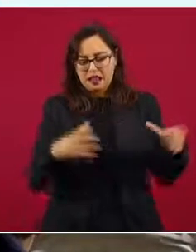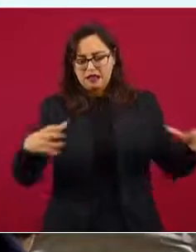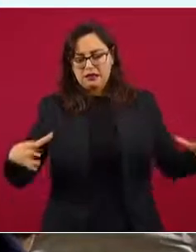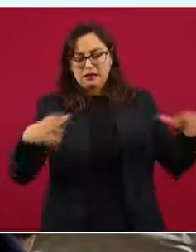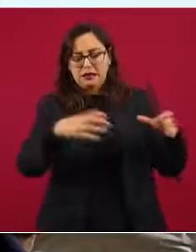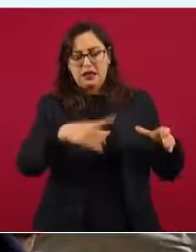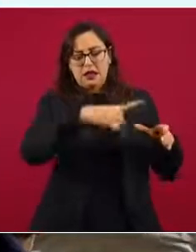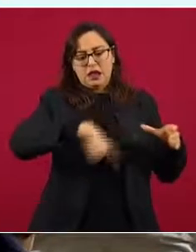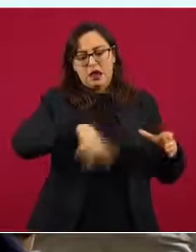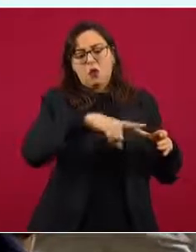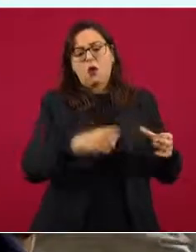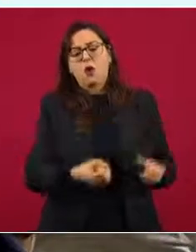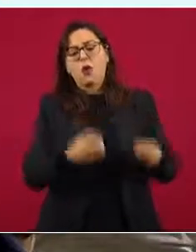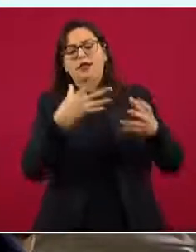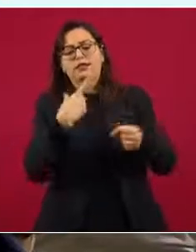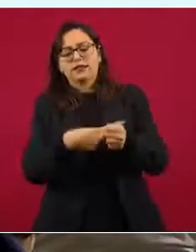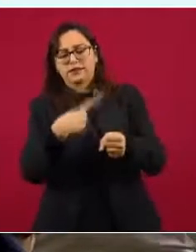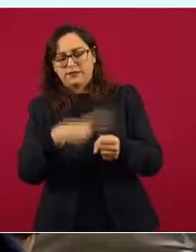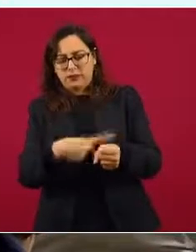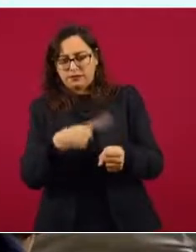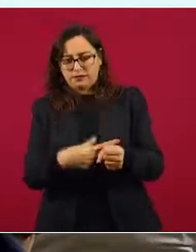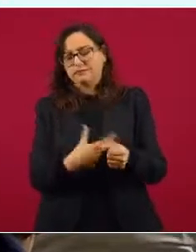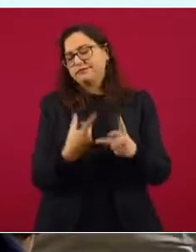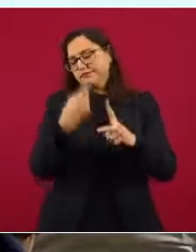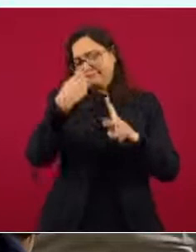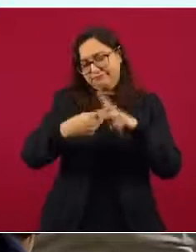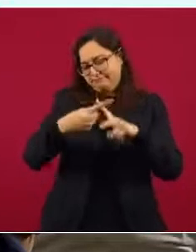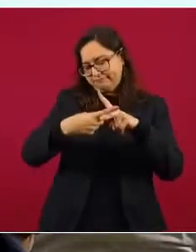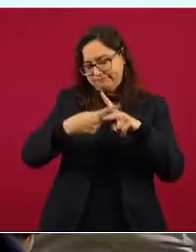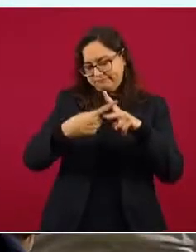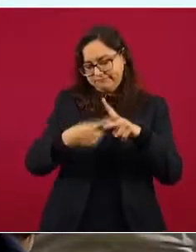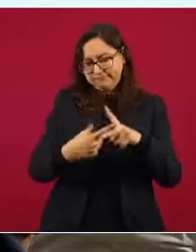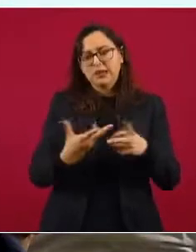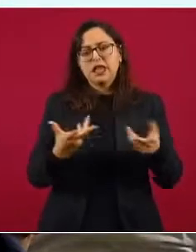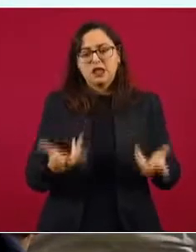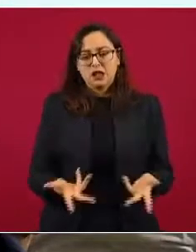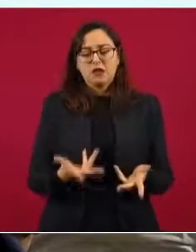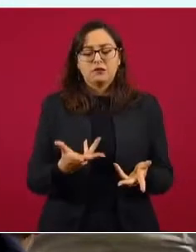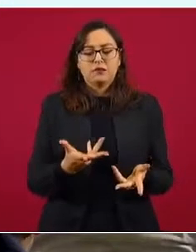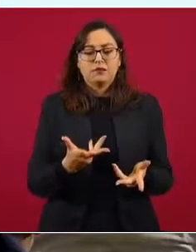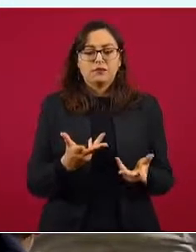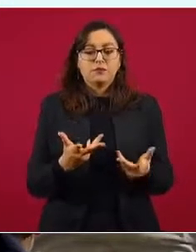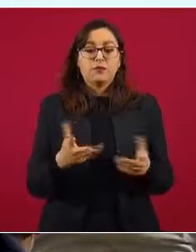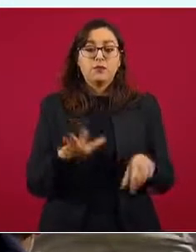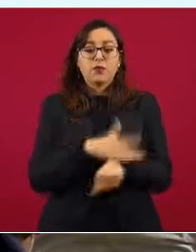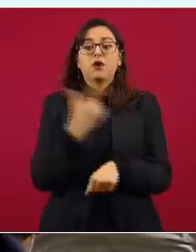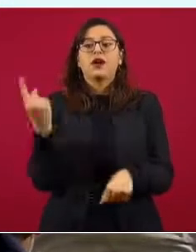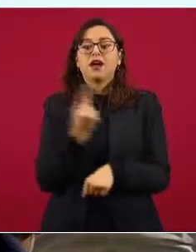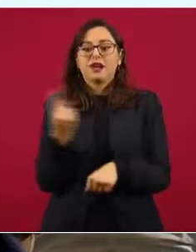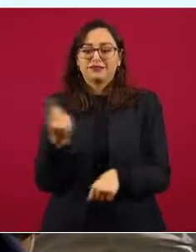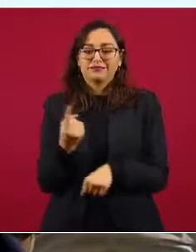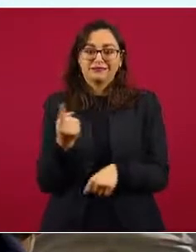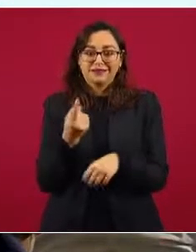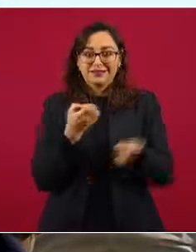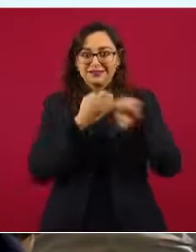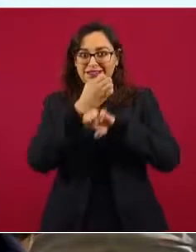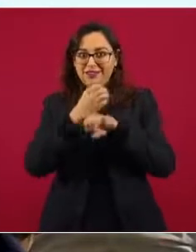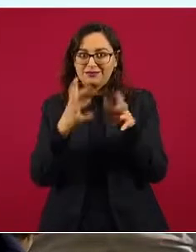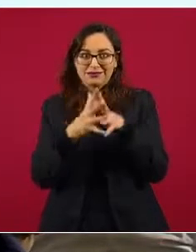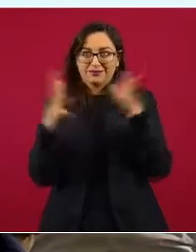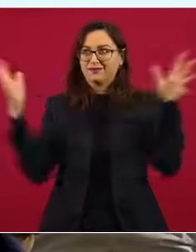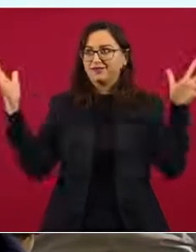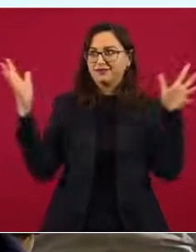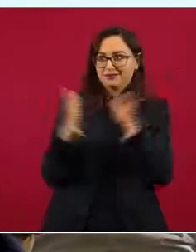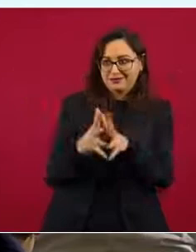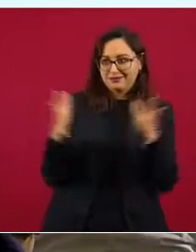comparación equilibrada entre las entidades federativas, que tienen evidentemente distinto tamaño de población. La intensidad